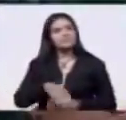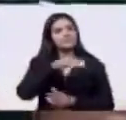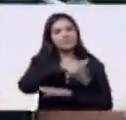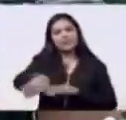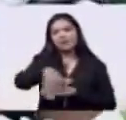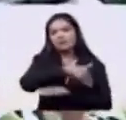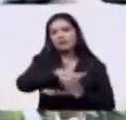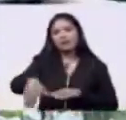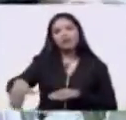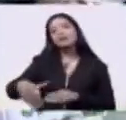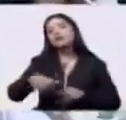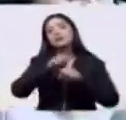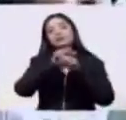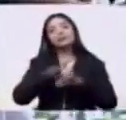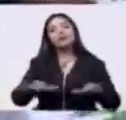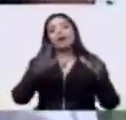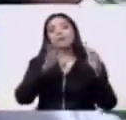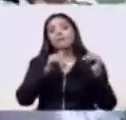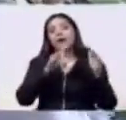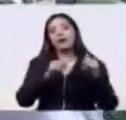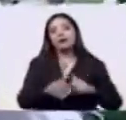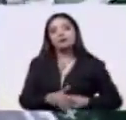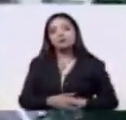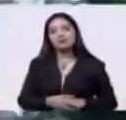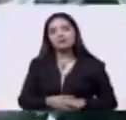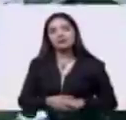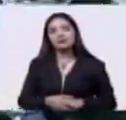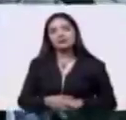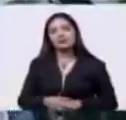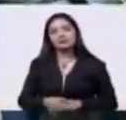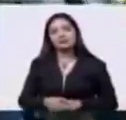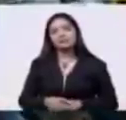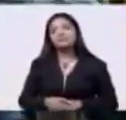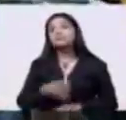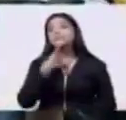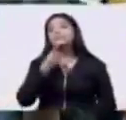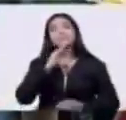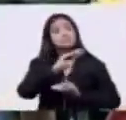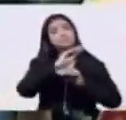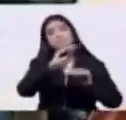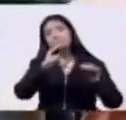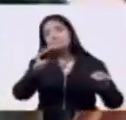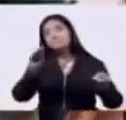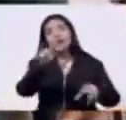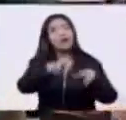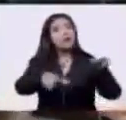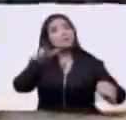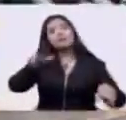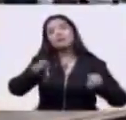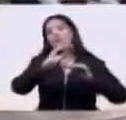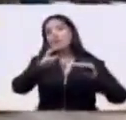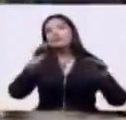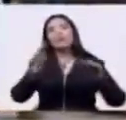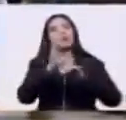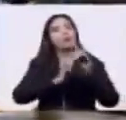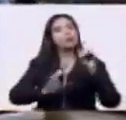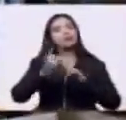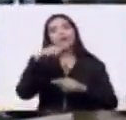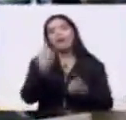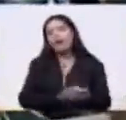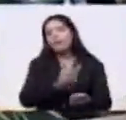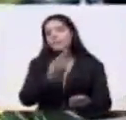y estamos llenando de esperanza. Tendemos puentes, le decimos a todos esos compañeros, a esos cultores,